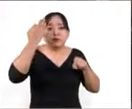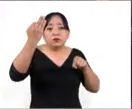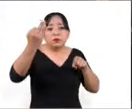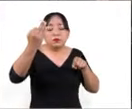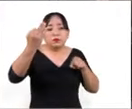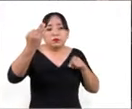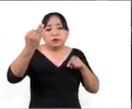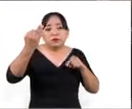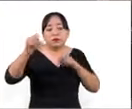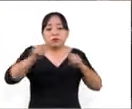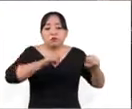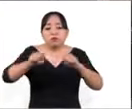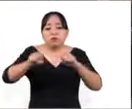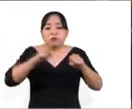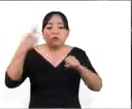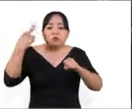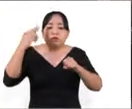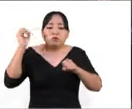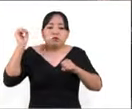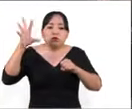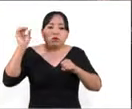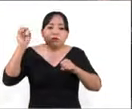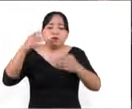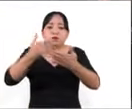Juan Manuel.